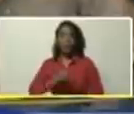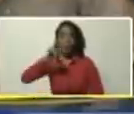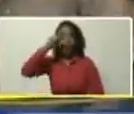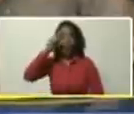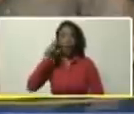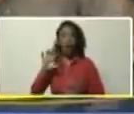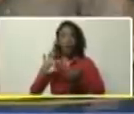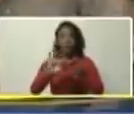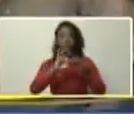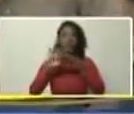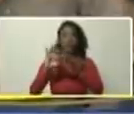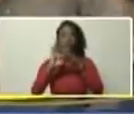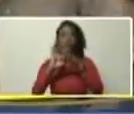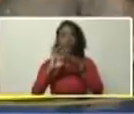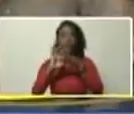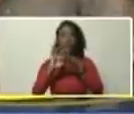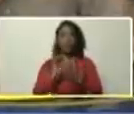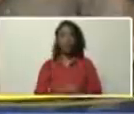unidad,